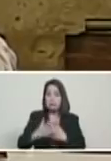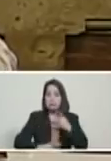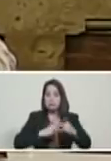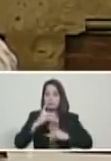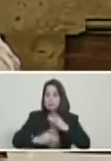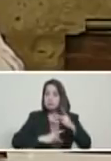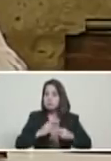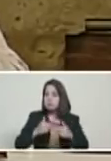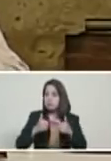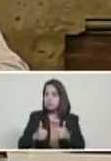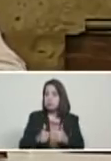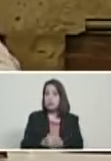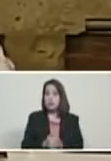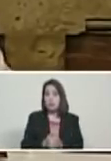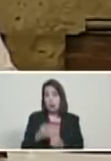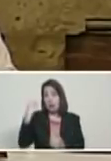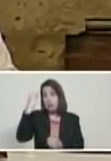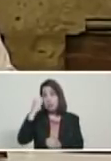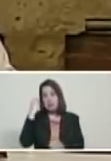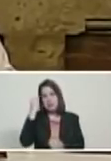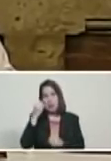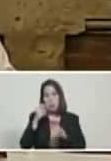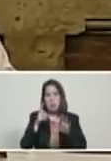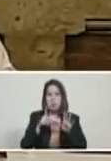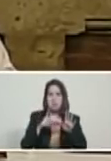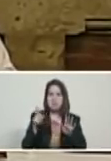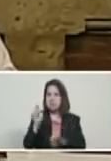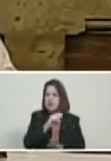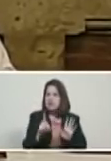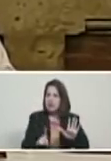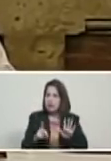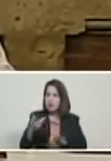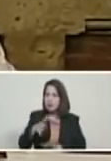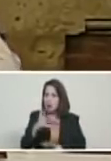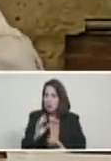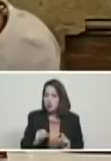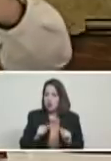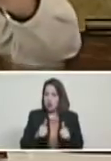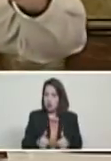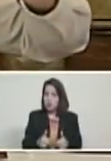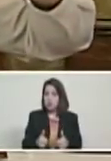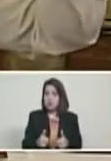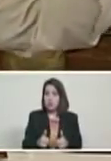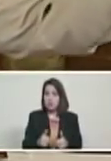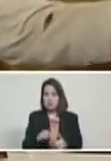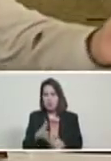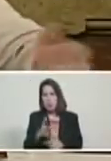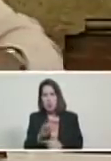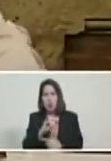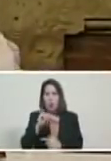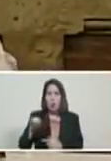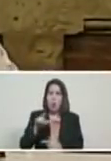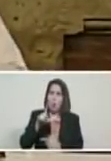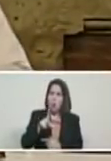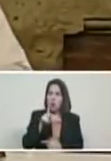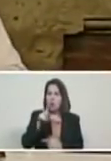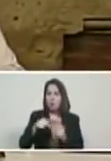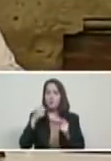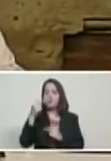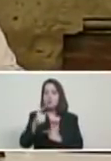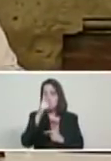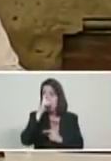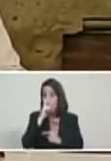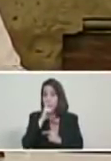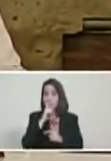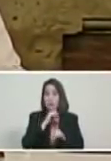Y estimamos que para el mes 6 de su entrada en funcionamiento, por ahí para el mes de julio del próximo año,